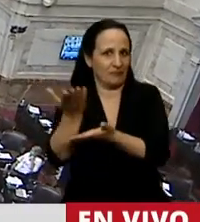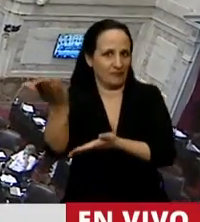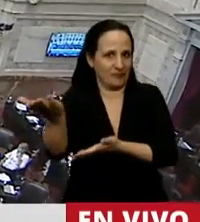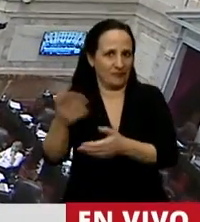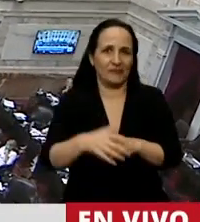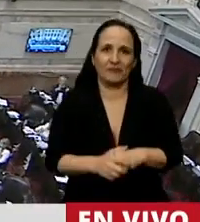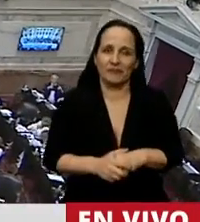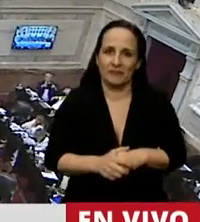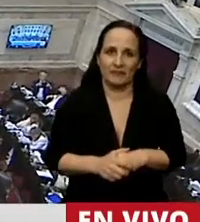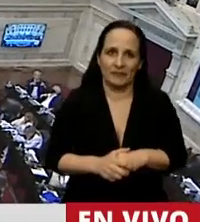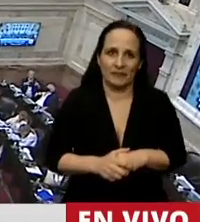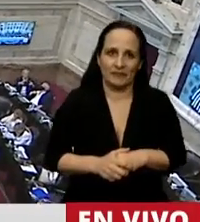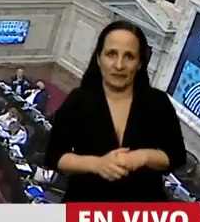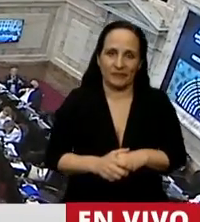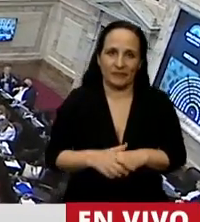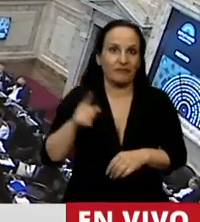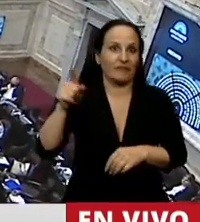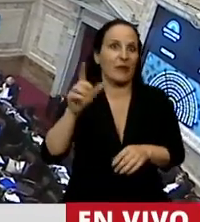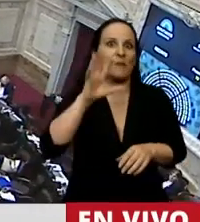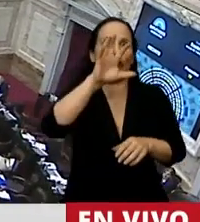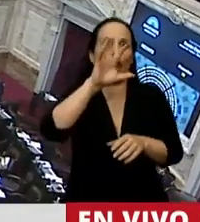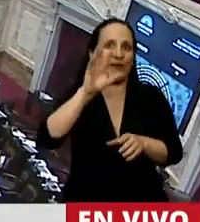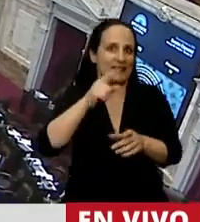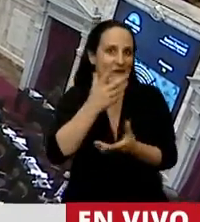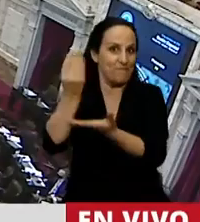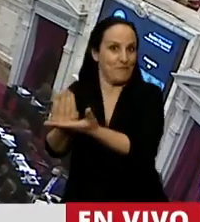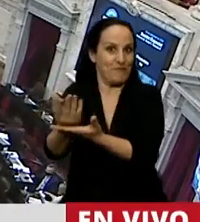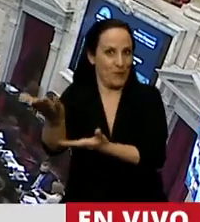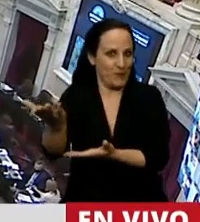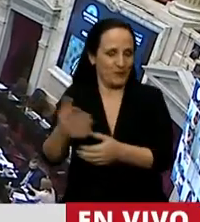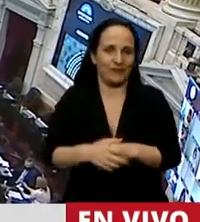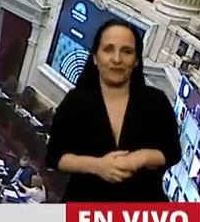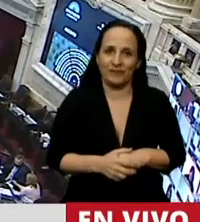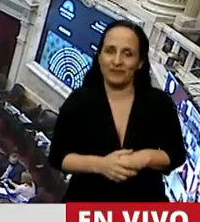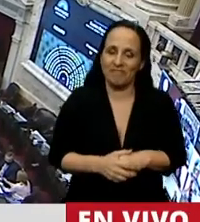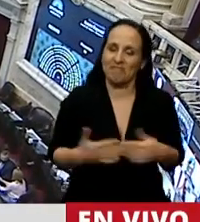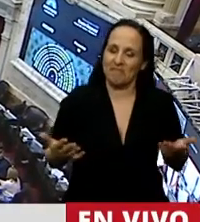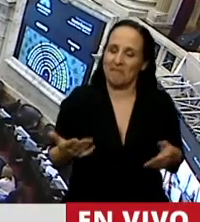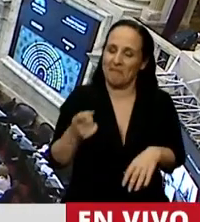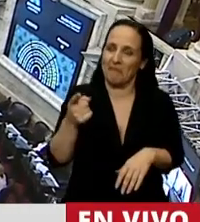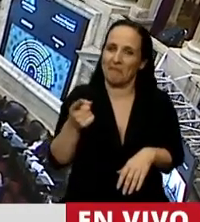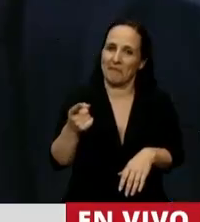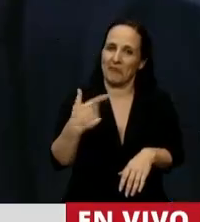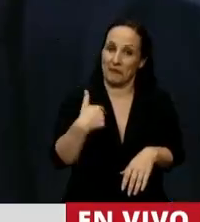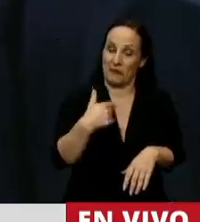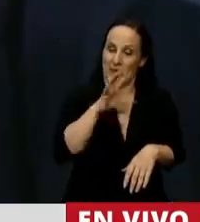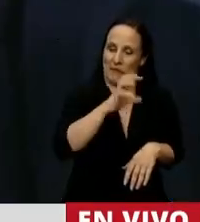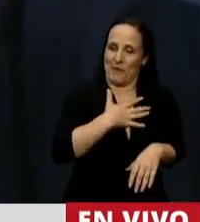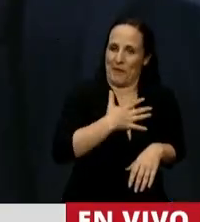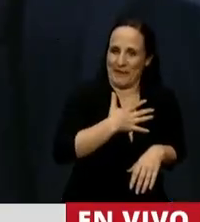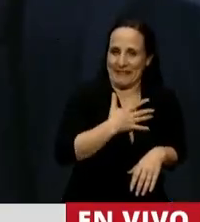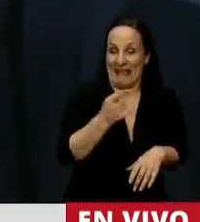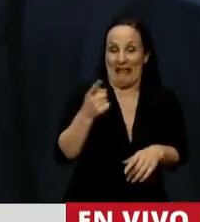Cámara, representante del interior y que como persona del interior considero muy necesario. Muchas